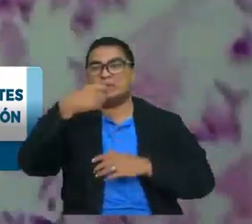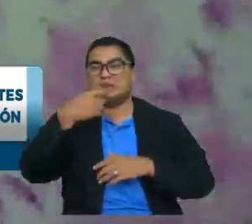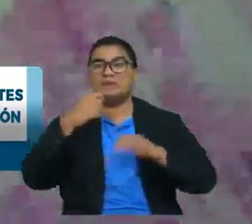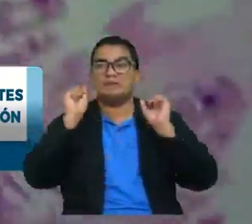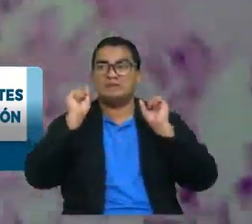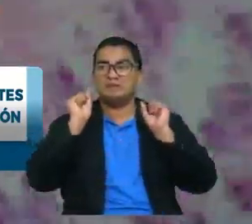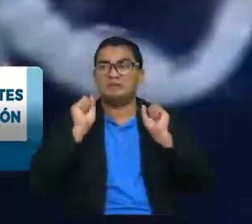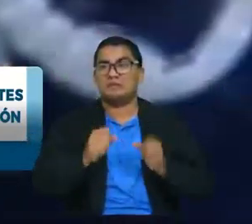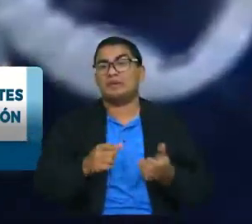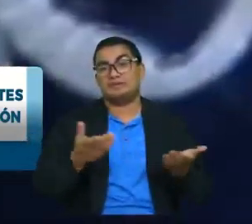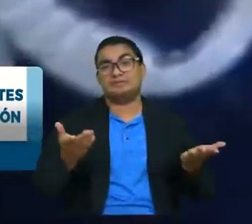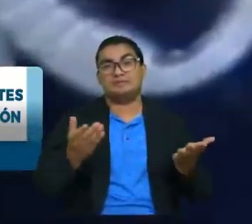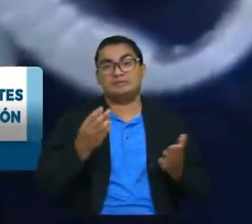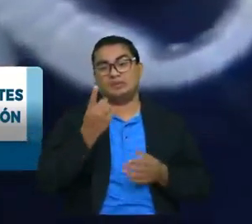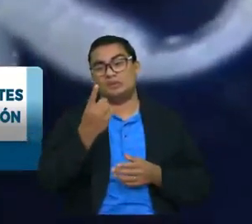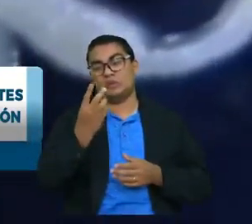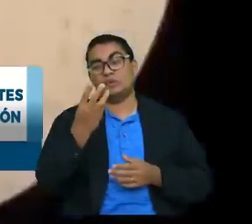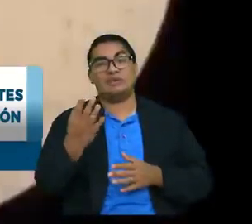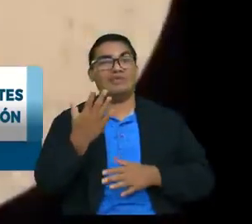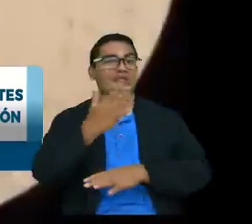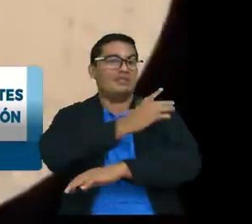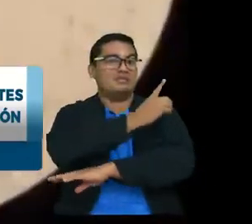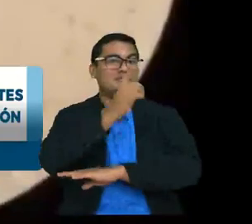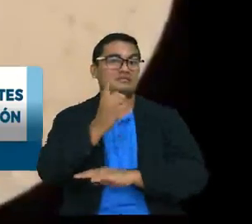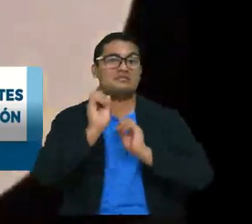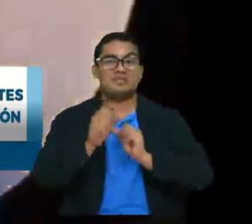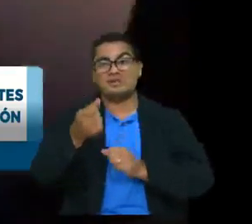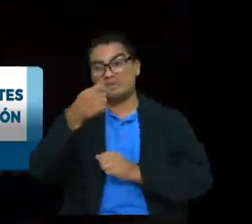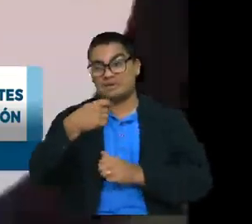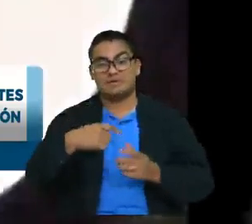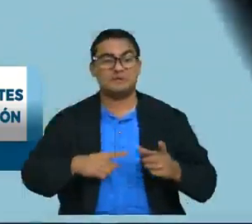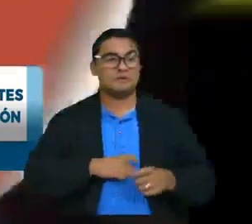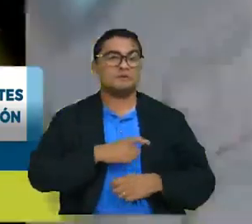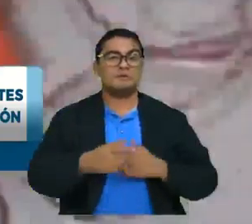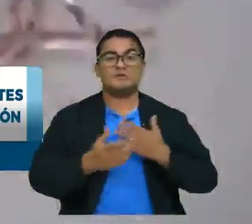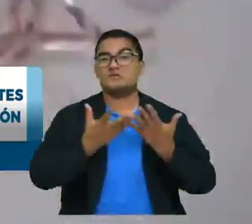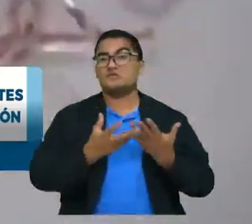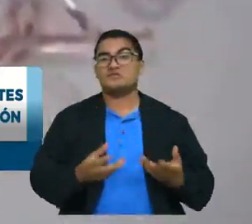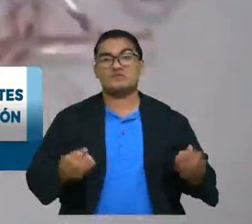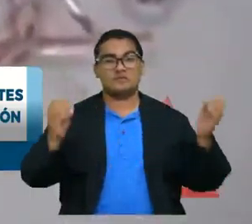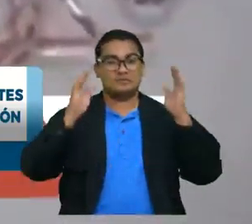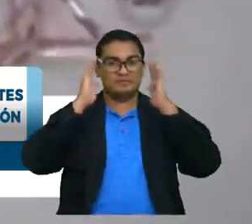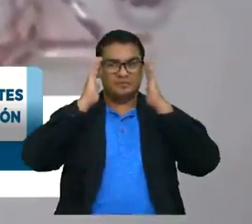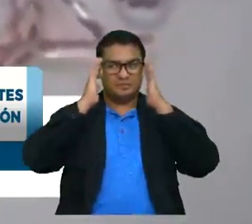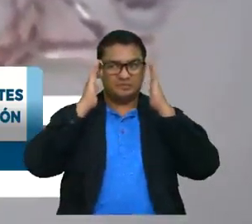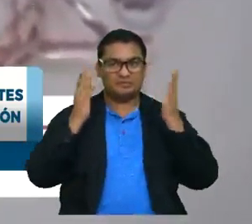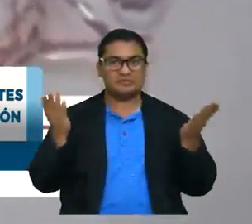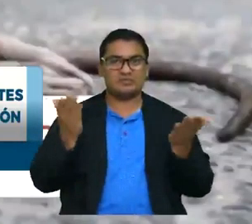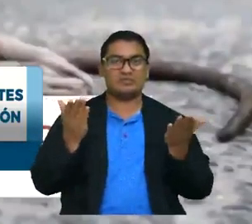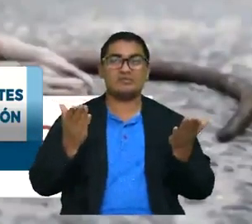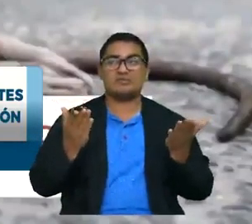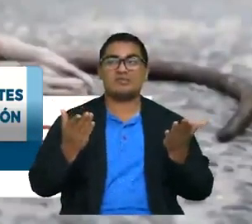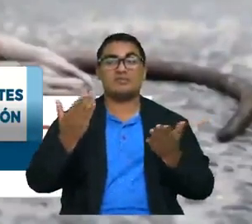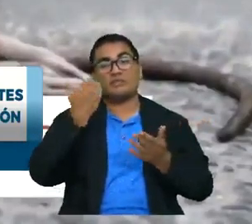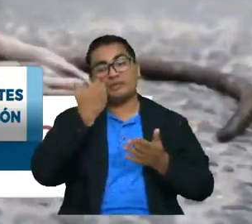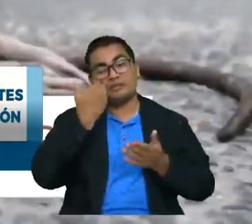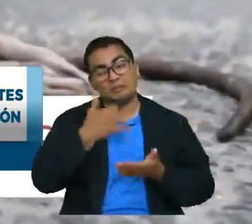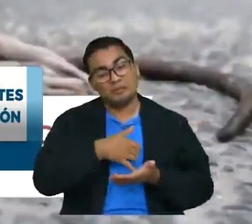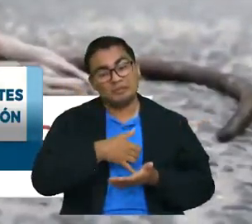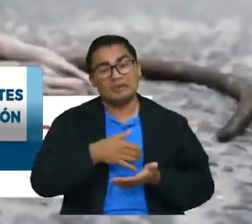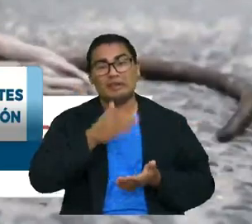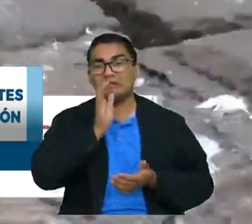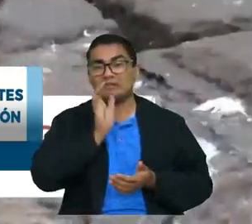ya puede ir de 3 a 5 días de acuerdo a la cantidad de parásito que también tenga a nivel intestinal, que le puede estar provocando